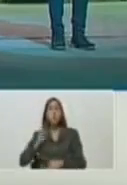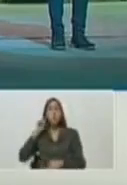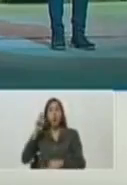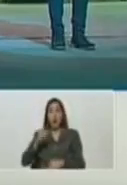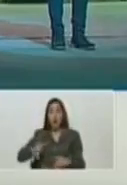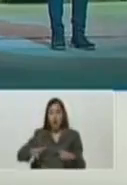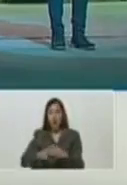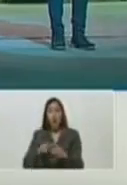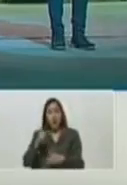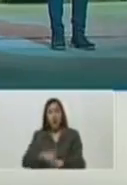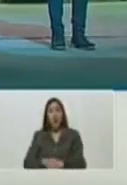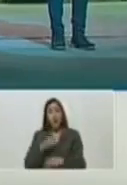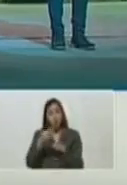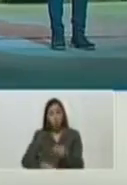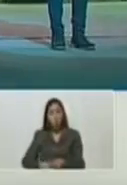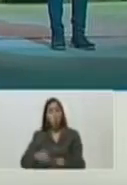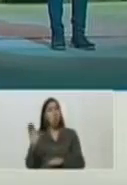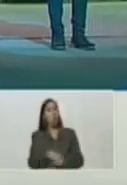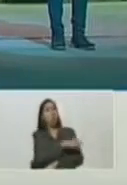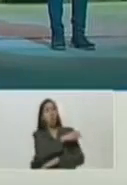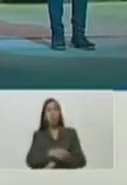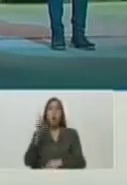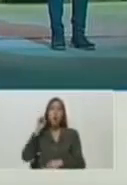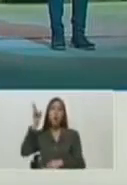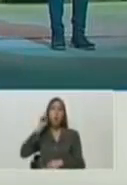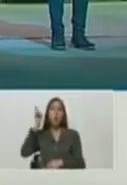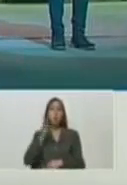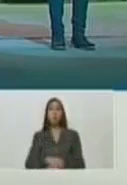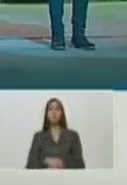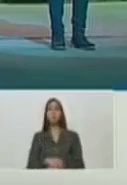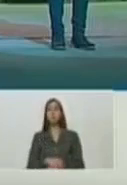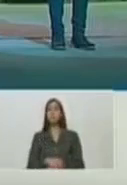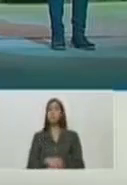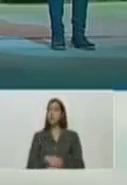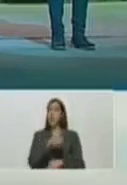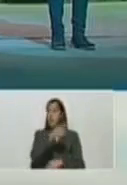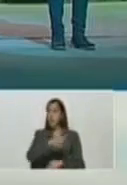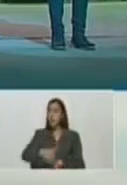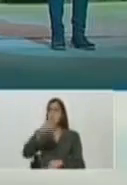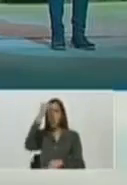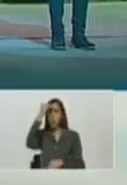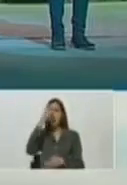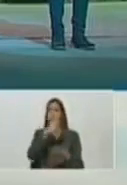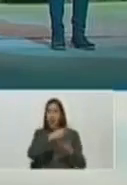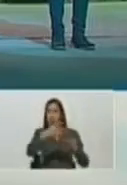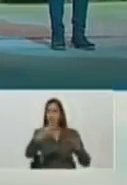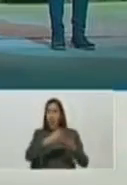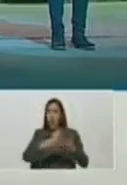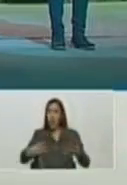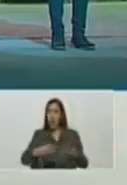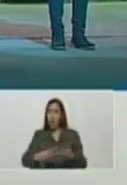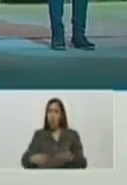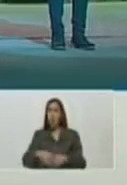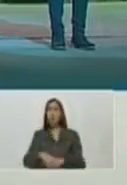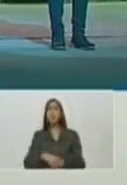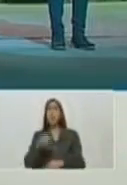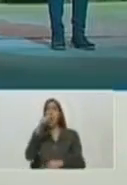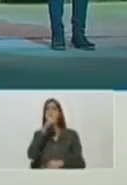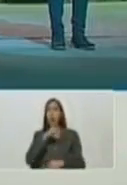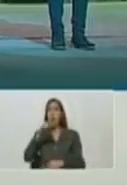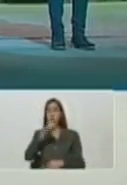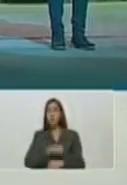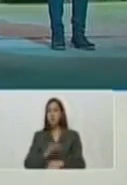lo veía en el tocadisco. Pero eso no es todo, la gente se sabía las canciones, la gente iba a sus conciertos. Pero cuando